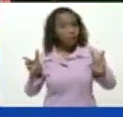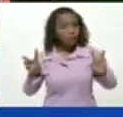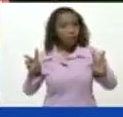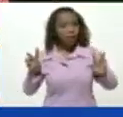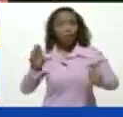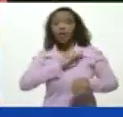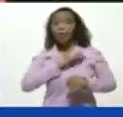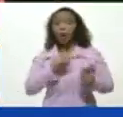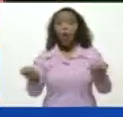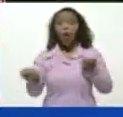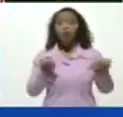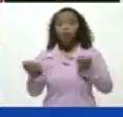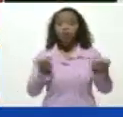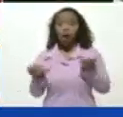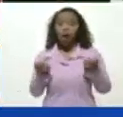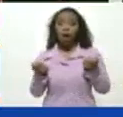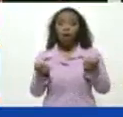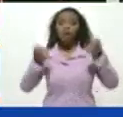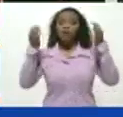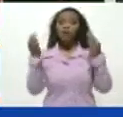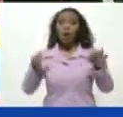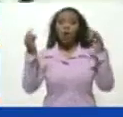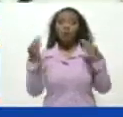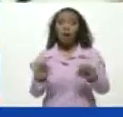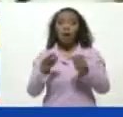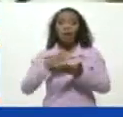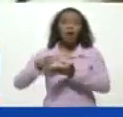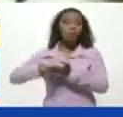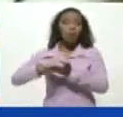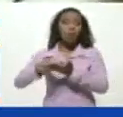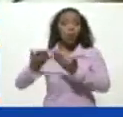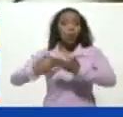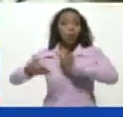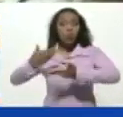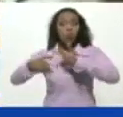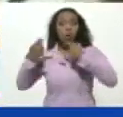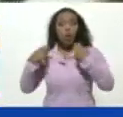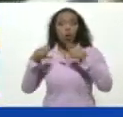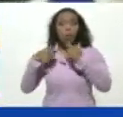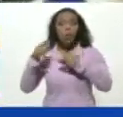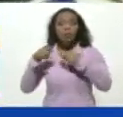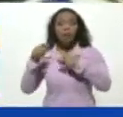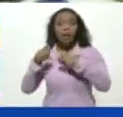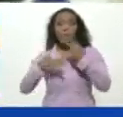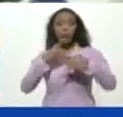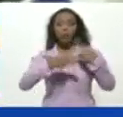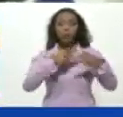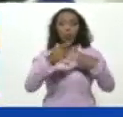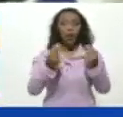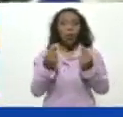que regularizar, normalizar las relaciones comerciales, productivas,